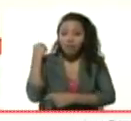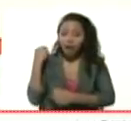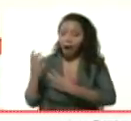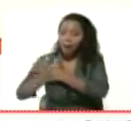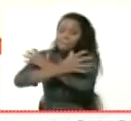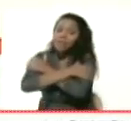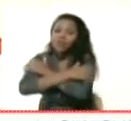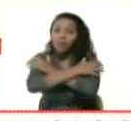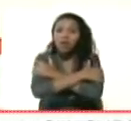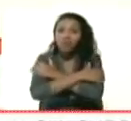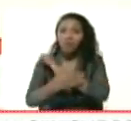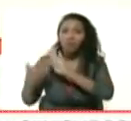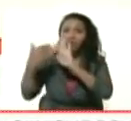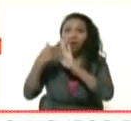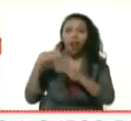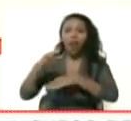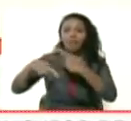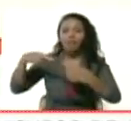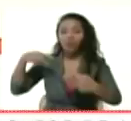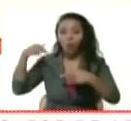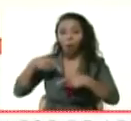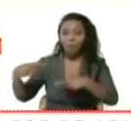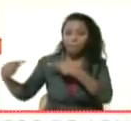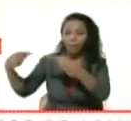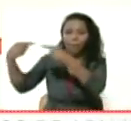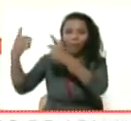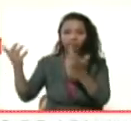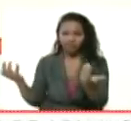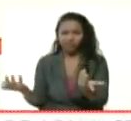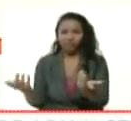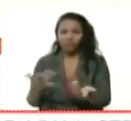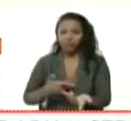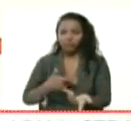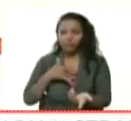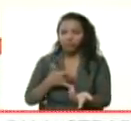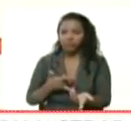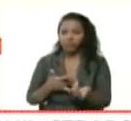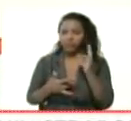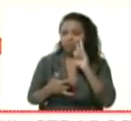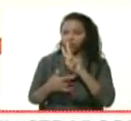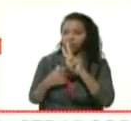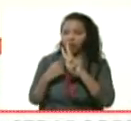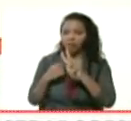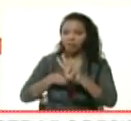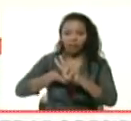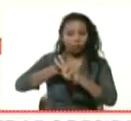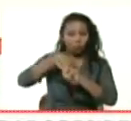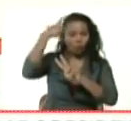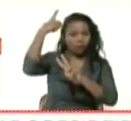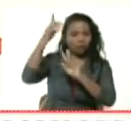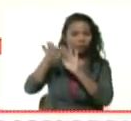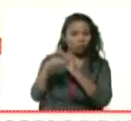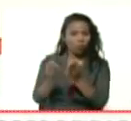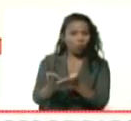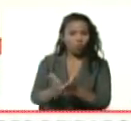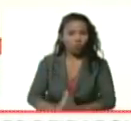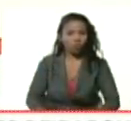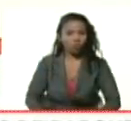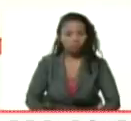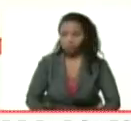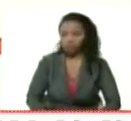abrazados, atacando la revolución, resulta que hoy están peleados. Es una vergüenza para el mundo. Una vergüenza,